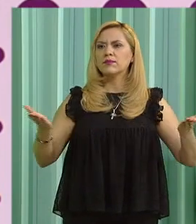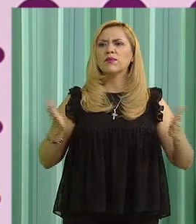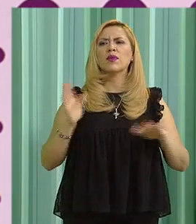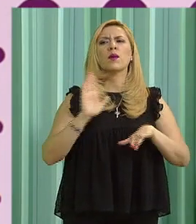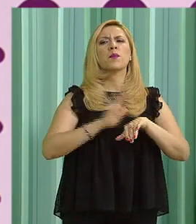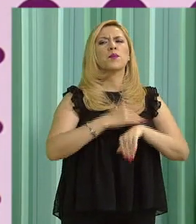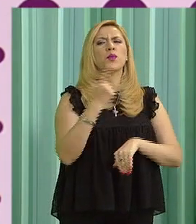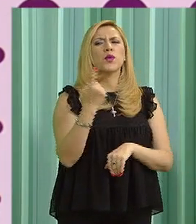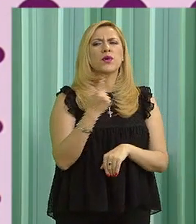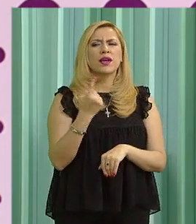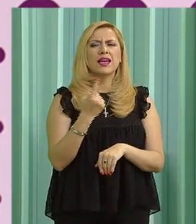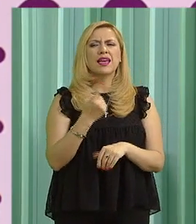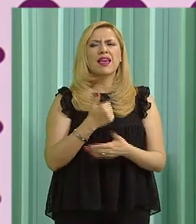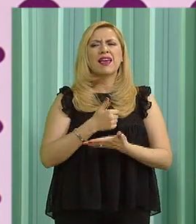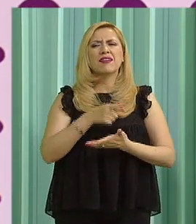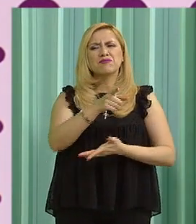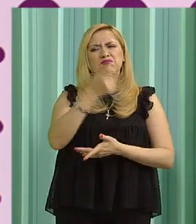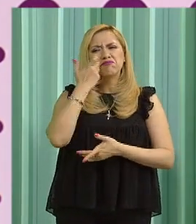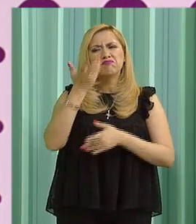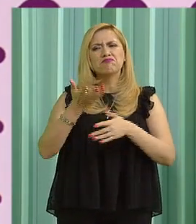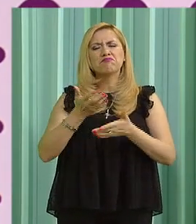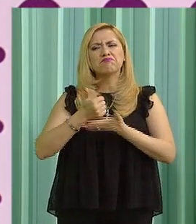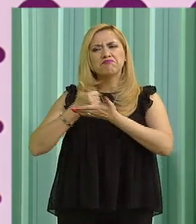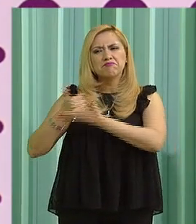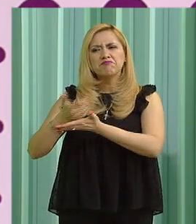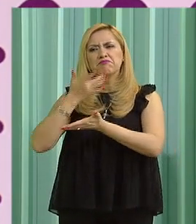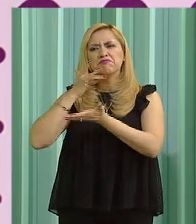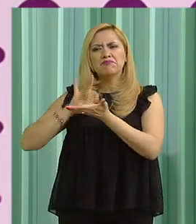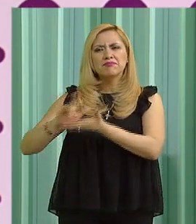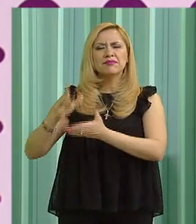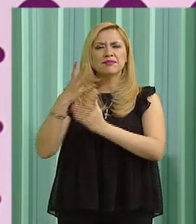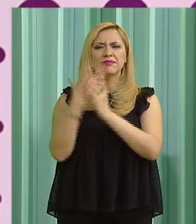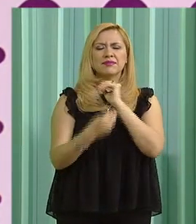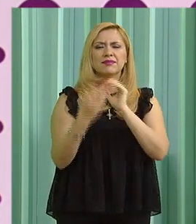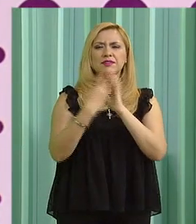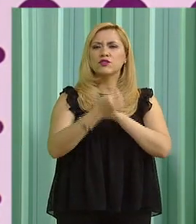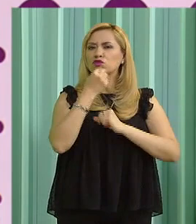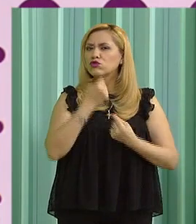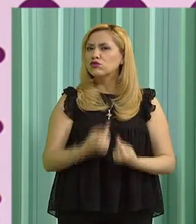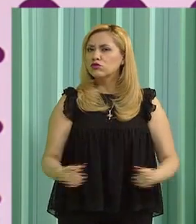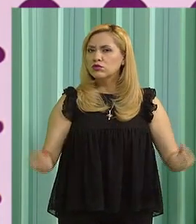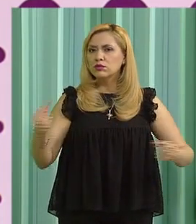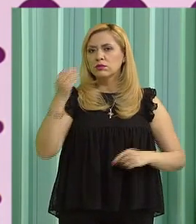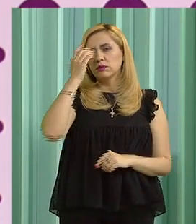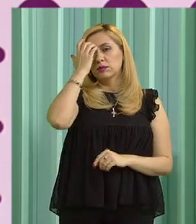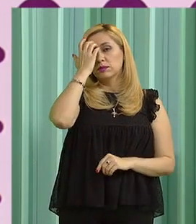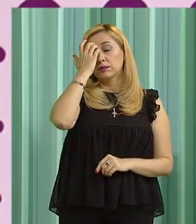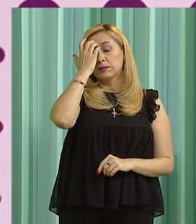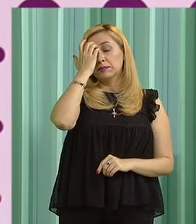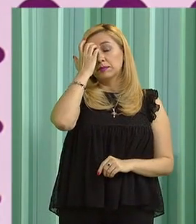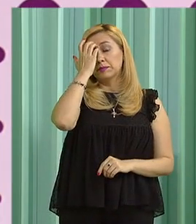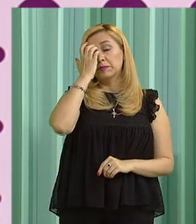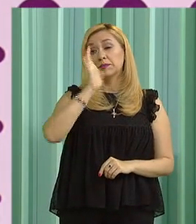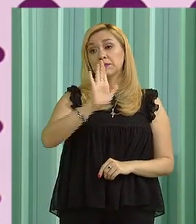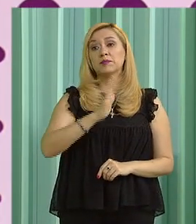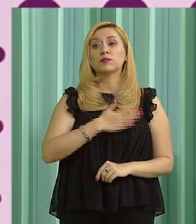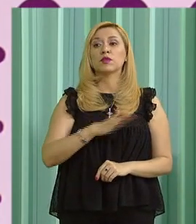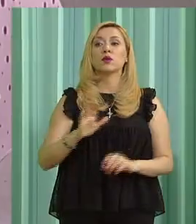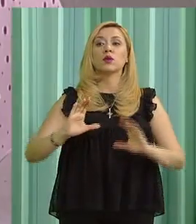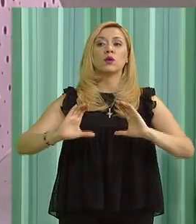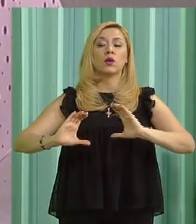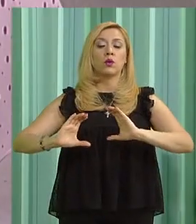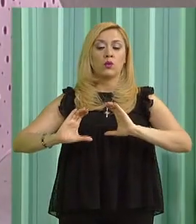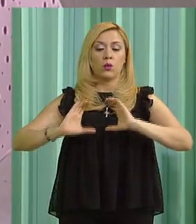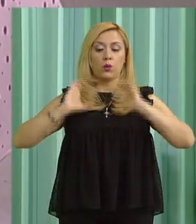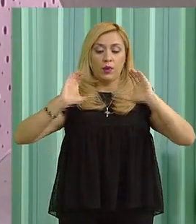¿por qué trabajar con esta población refugiada en el caso de niñez? Bueno, para nosotros los cuidados del cuidador